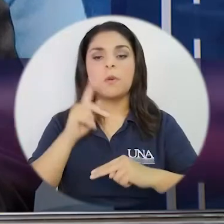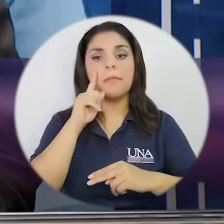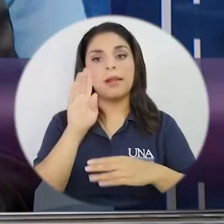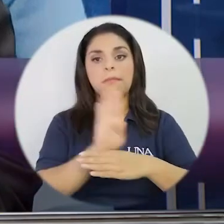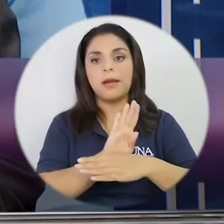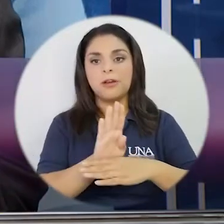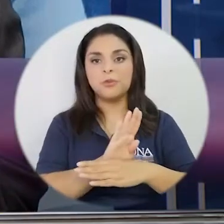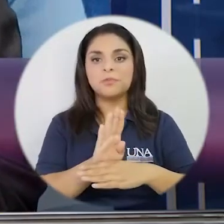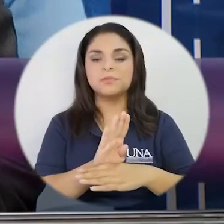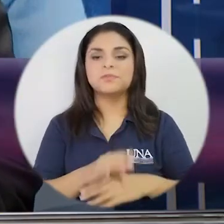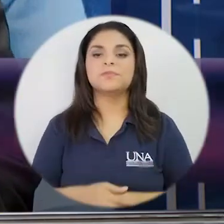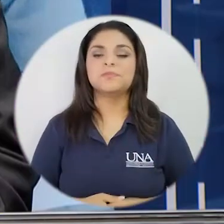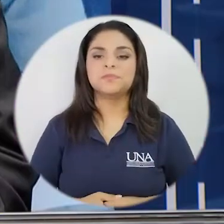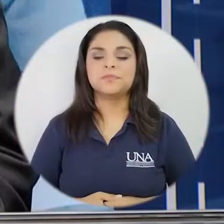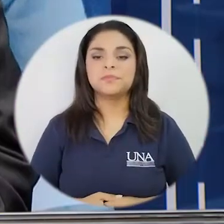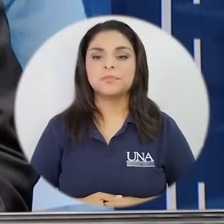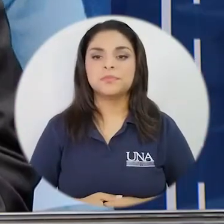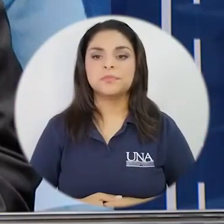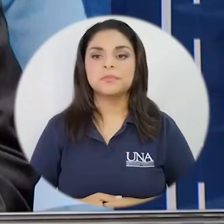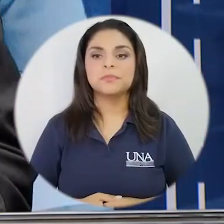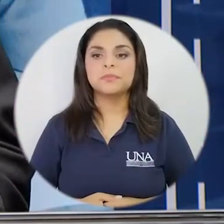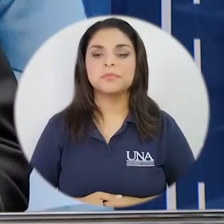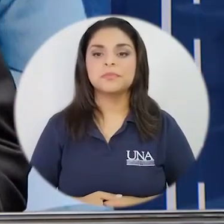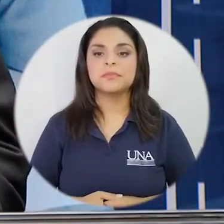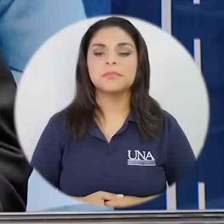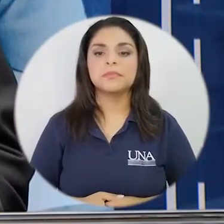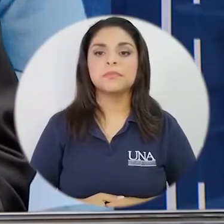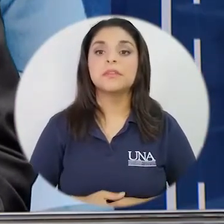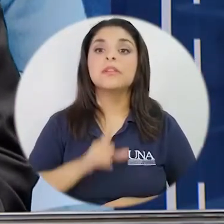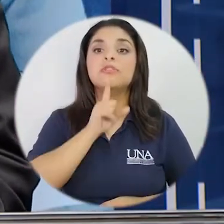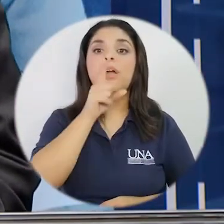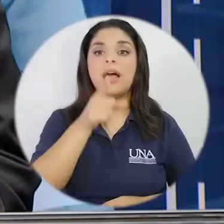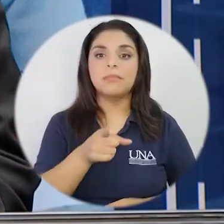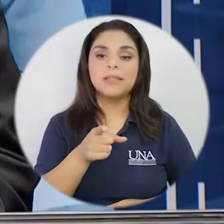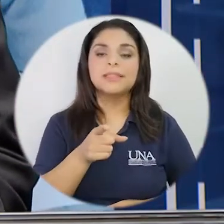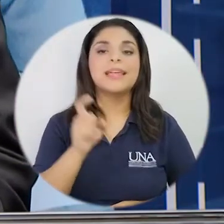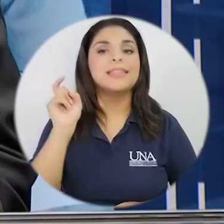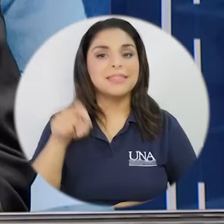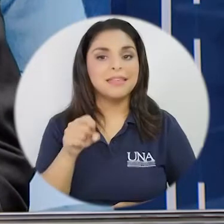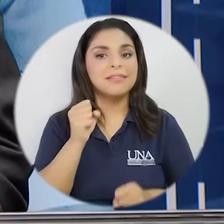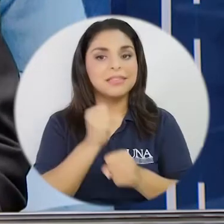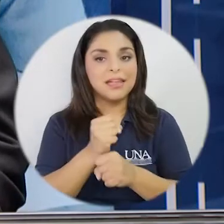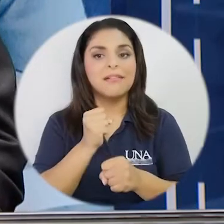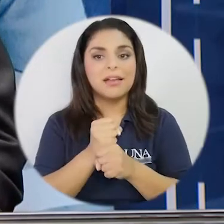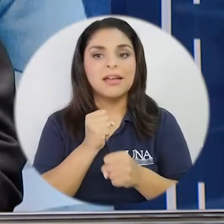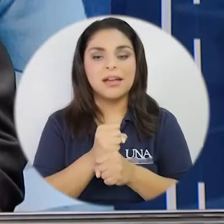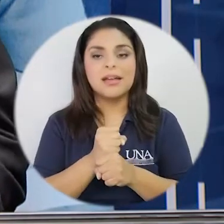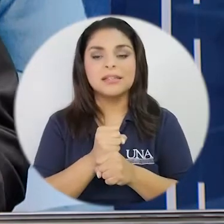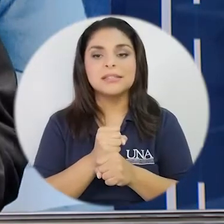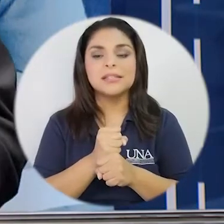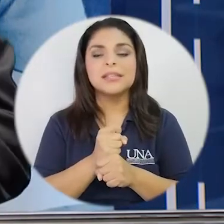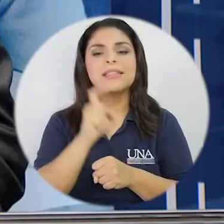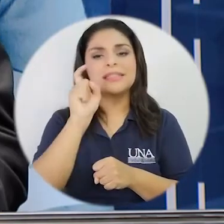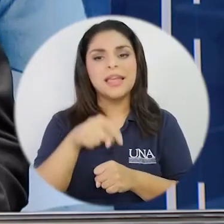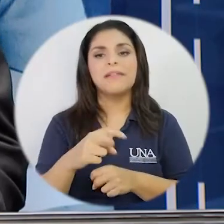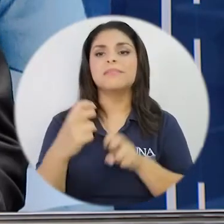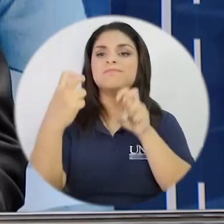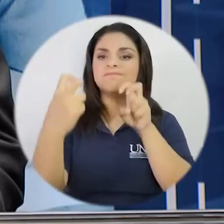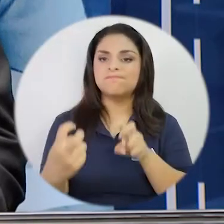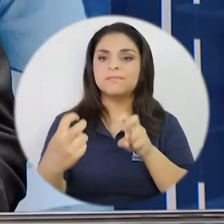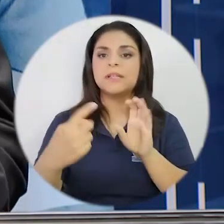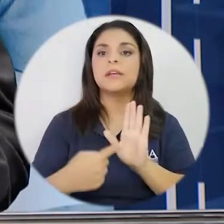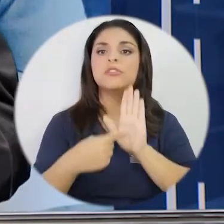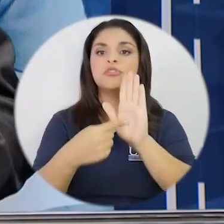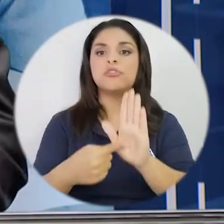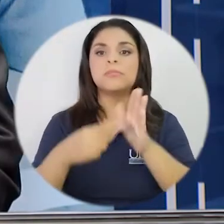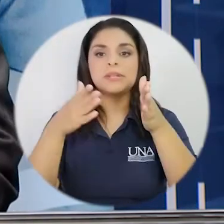para un ente financiero, adjudicarse algún bien por todo el proceso que se lleva. Realmente tiene que trabajarse a nivel del, tiene que sentarse en